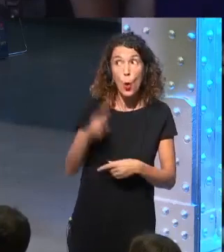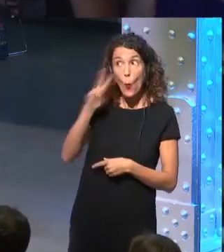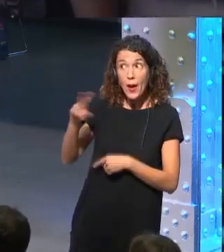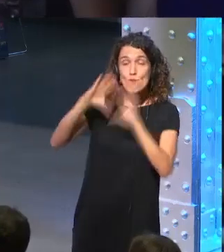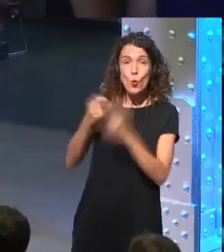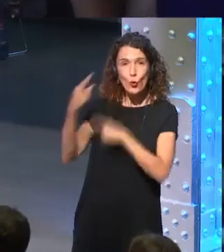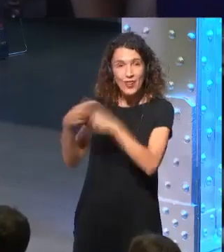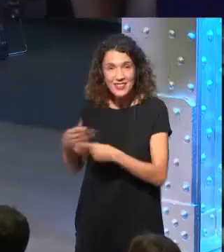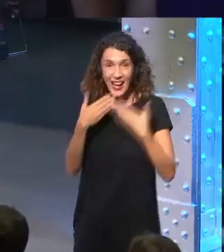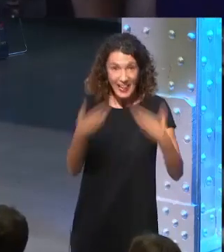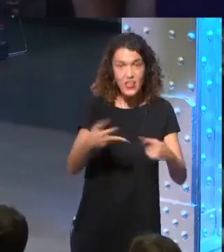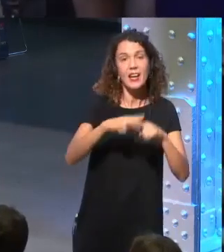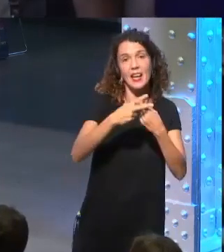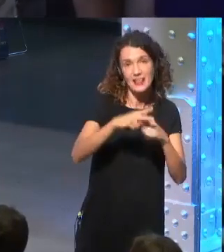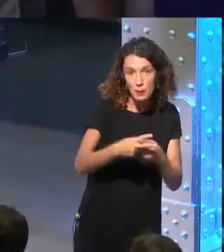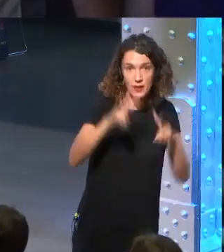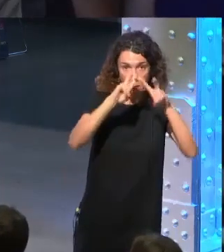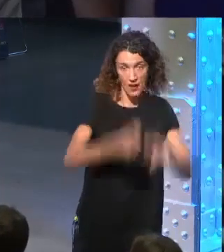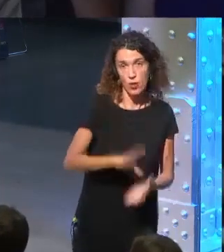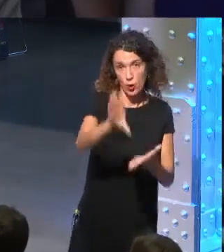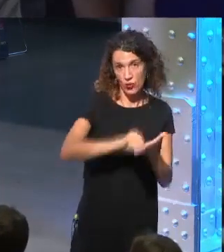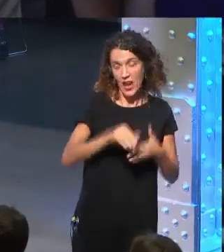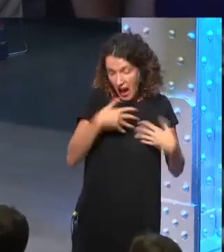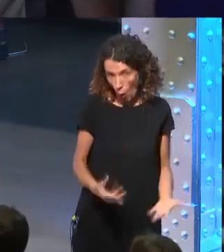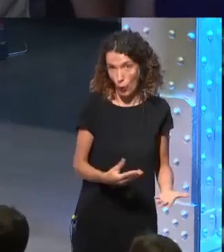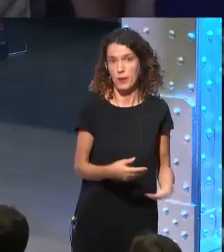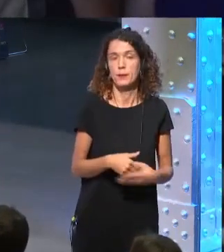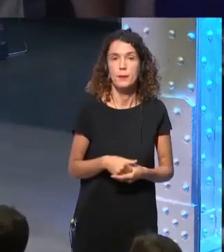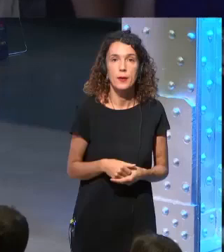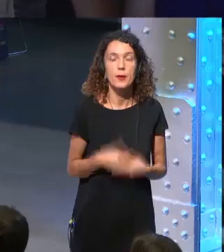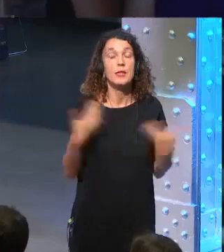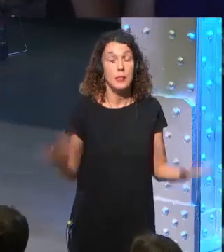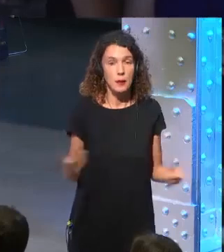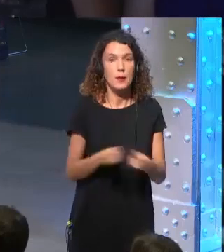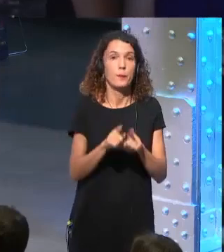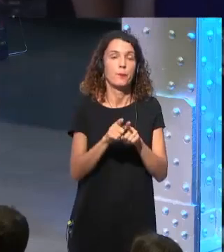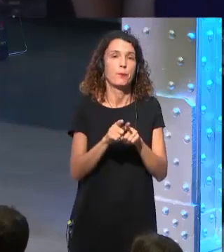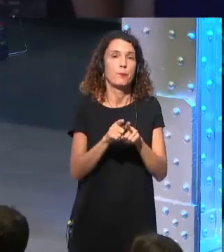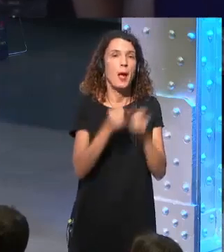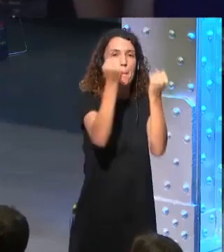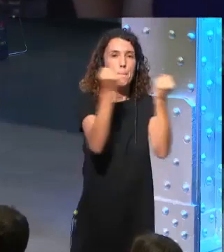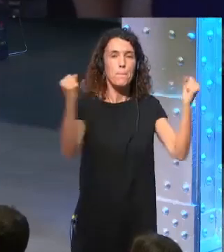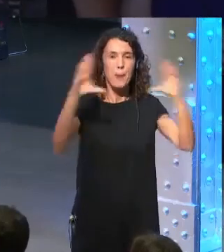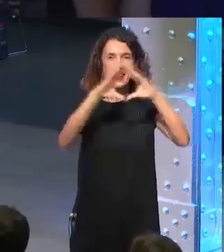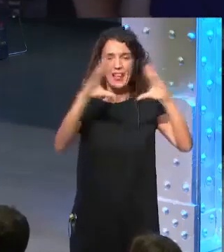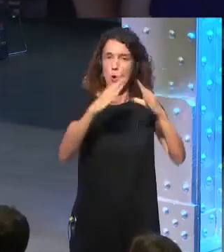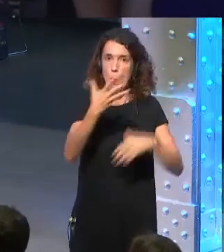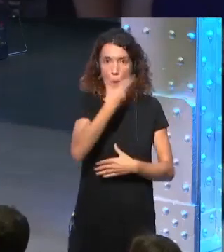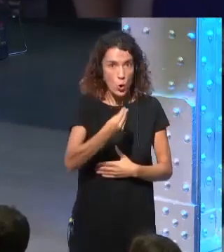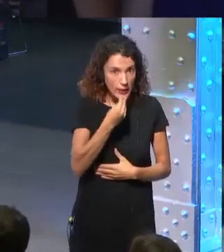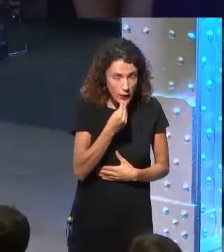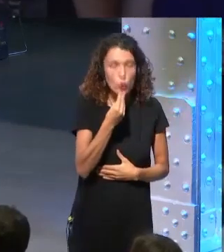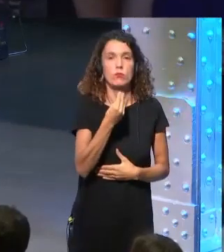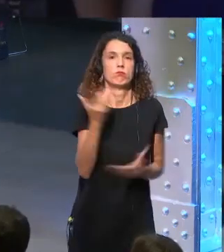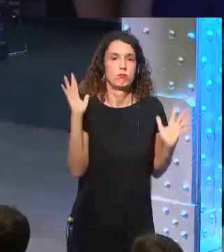clásico con las herramientas epistemológicas del presente. El Partenón es hermoso, pero solo fue